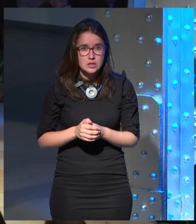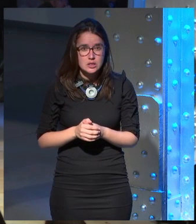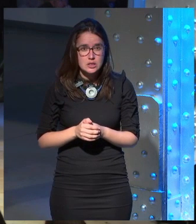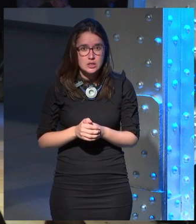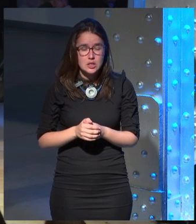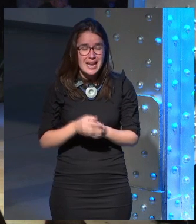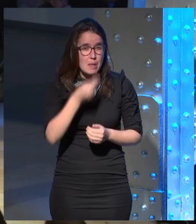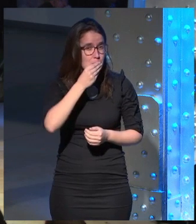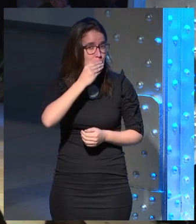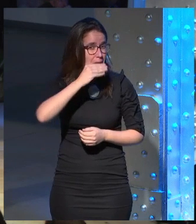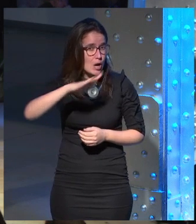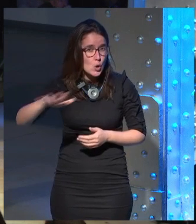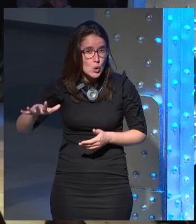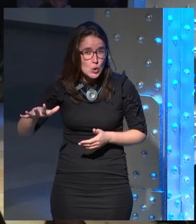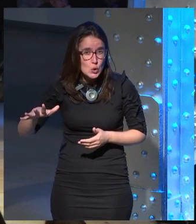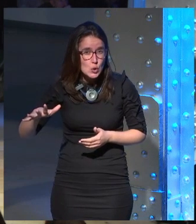La mejor